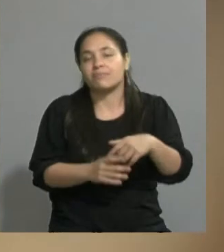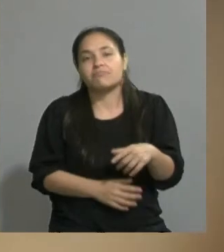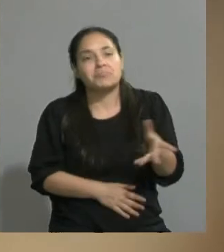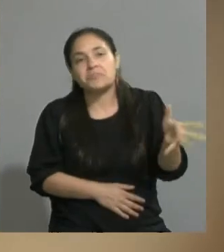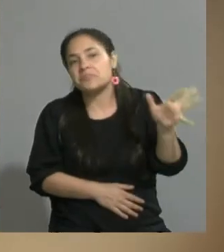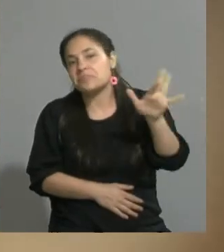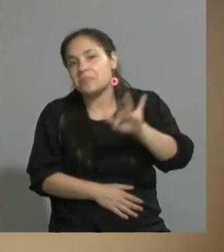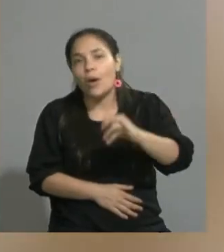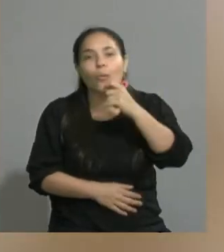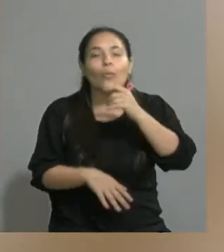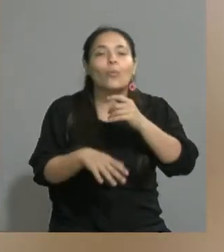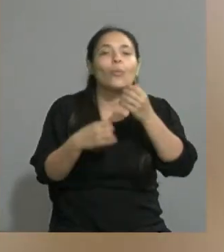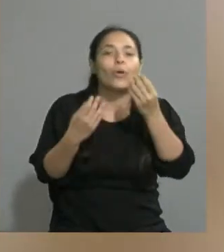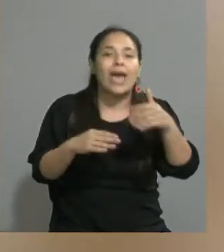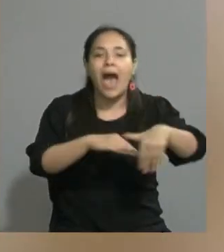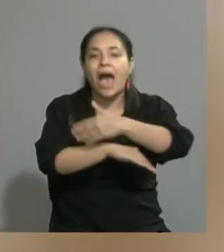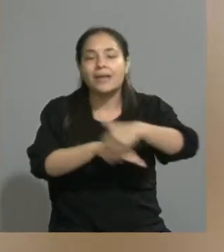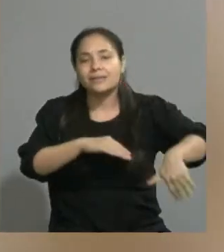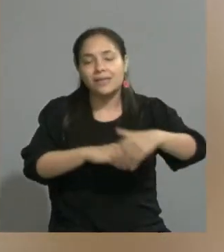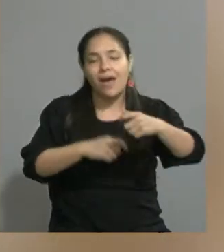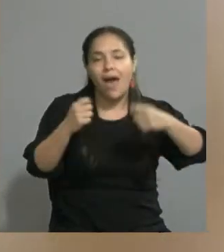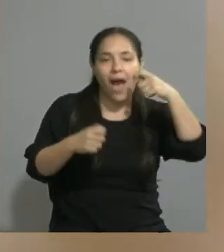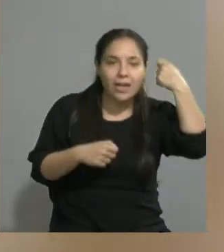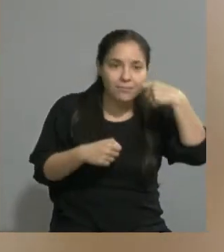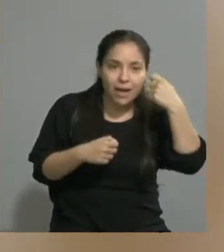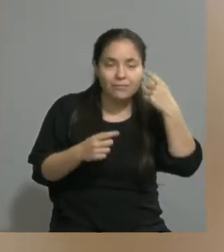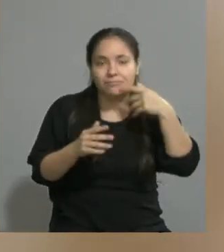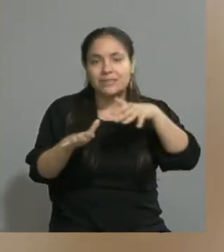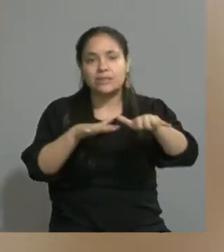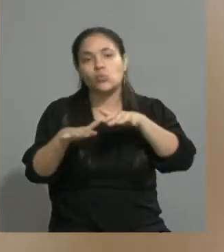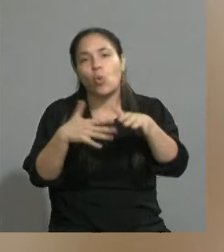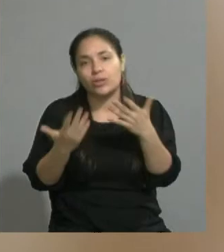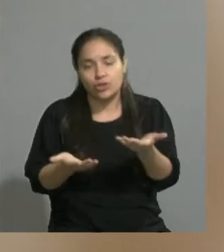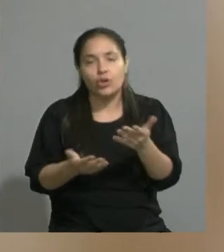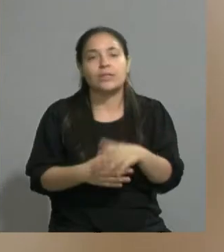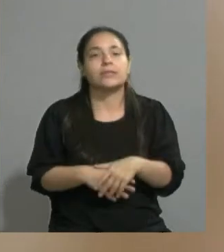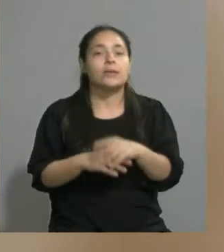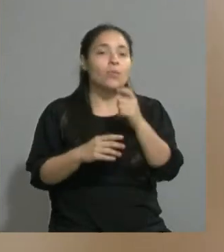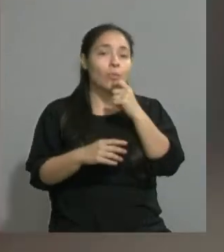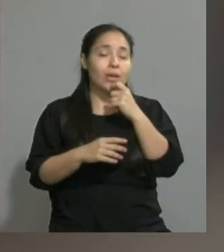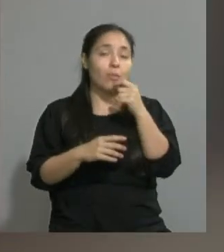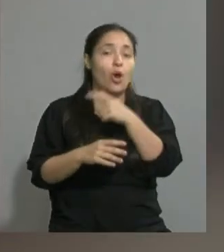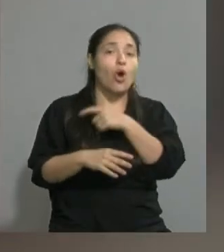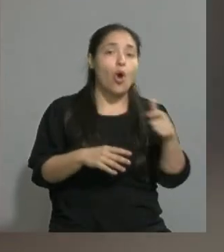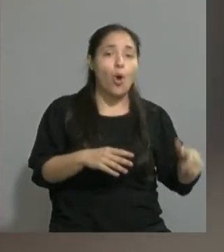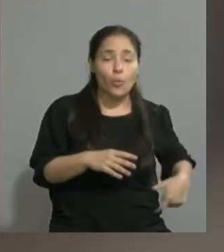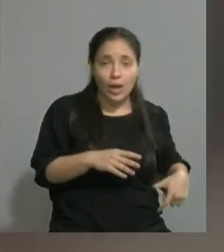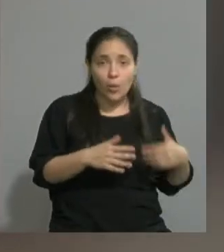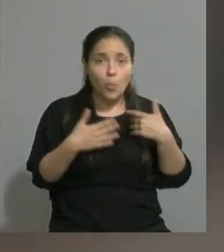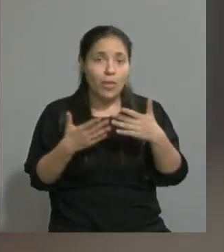por los animales, ¿no es cierto? Claro. ¿Cuántas cuestiones pasan que el Estado podría